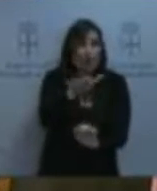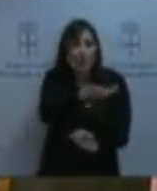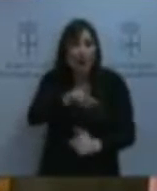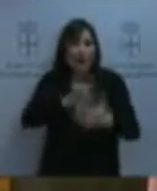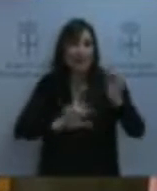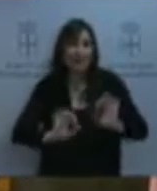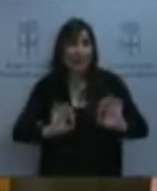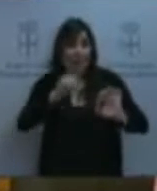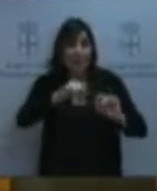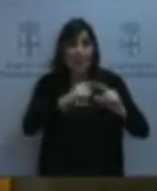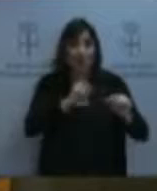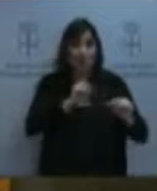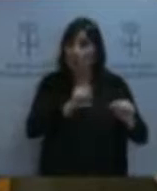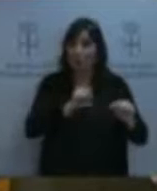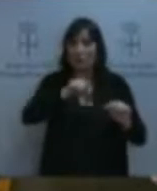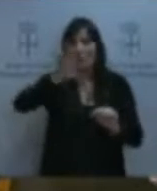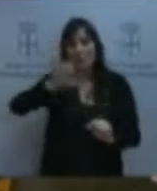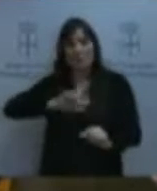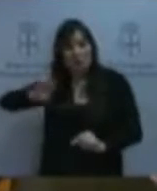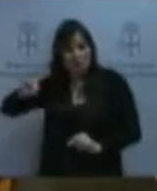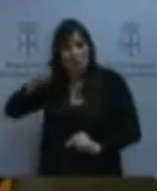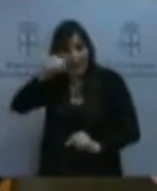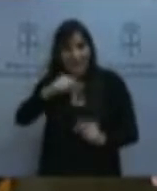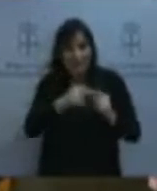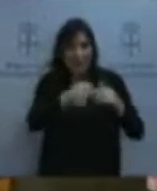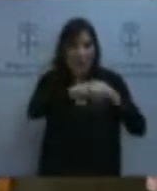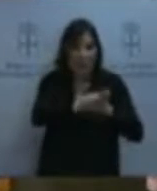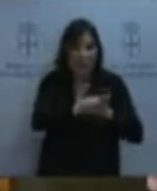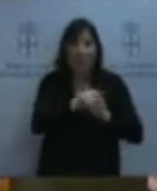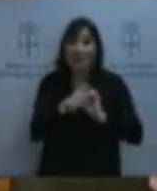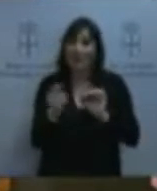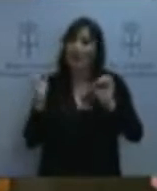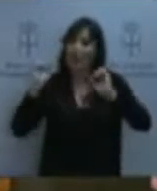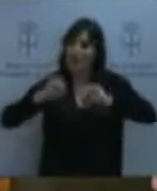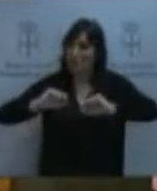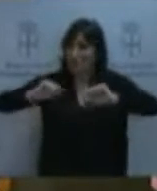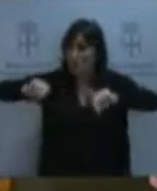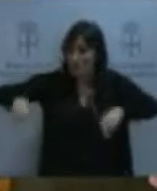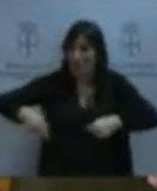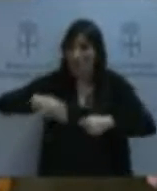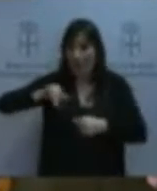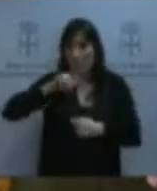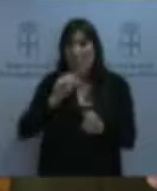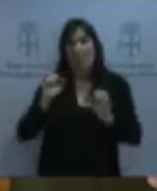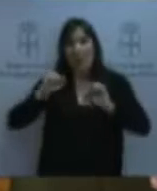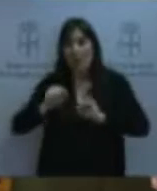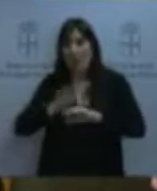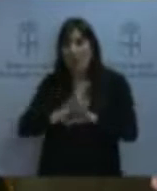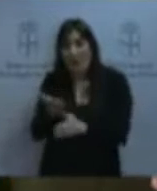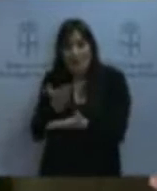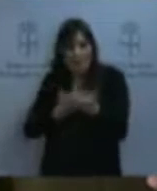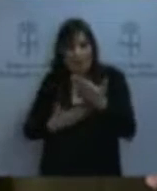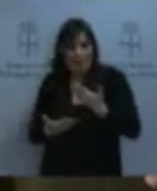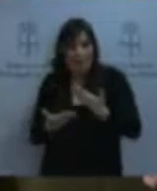comunidades autónomas, con las que se tienen establecidos convenios en base a acuerdos de colaboración, funcionando como banco de respaldo en